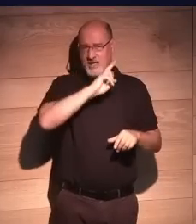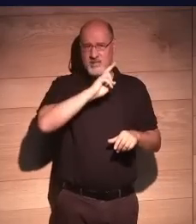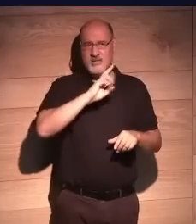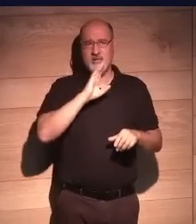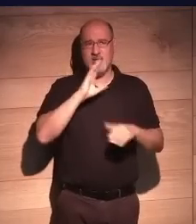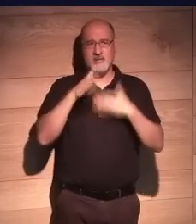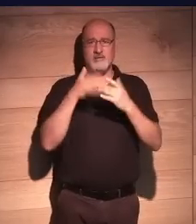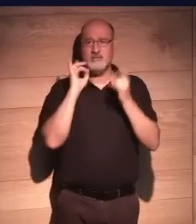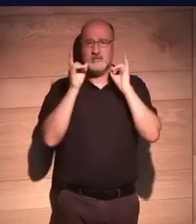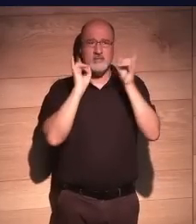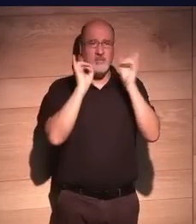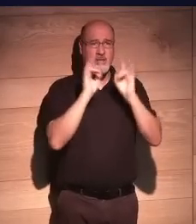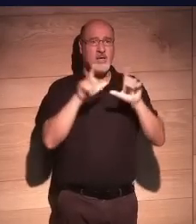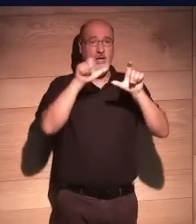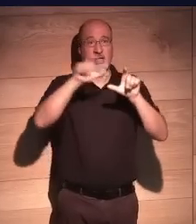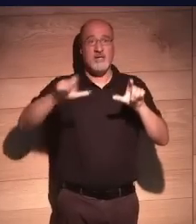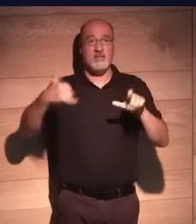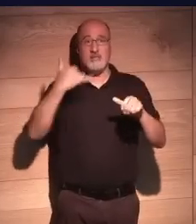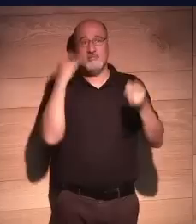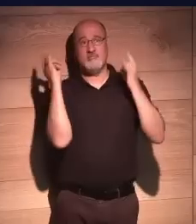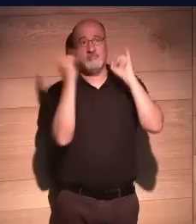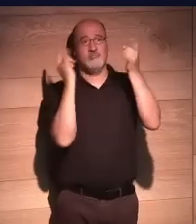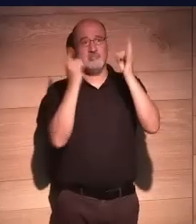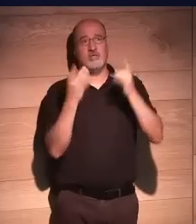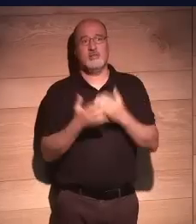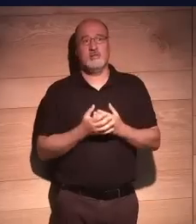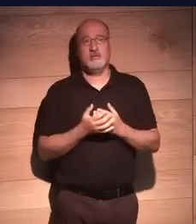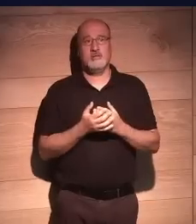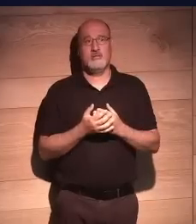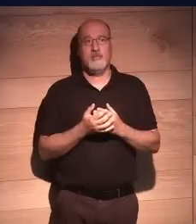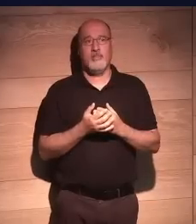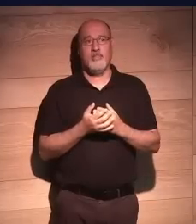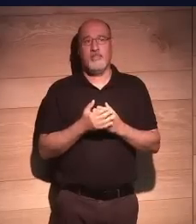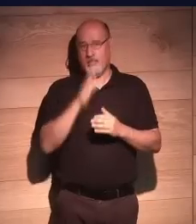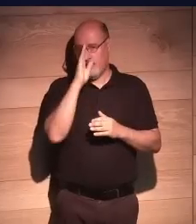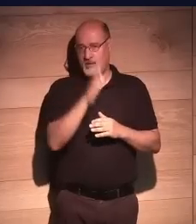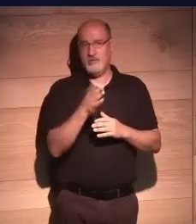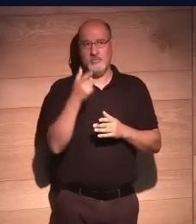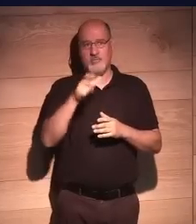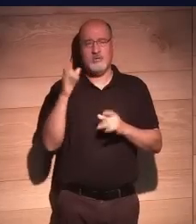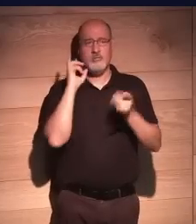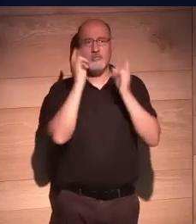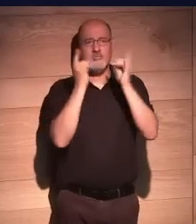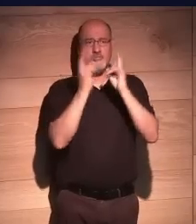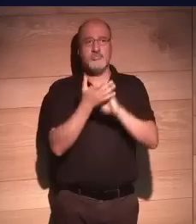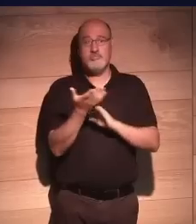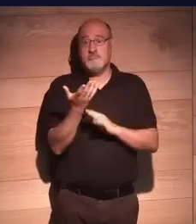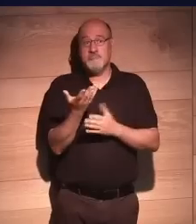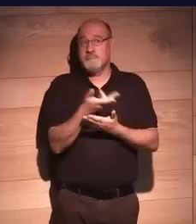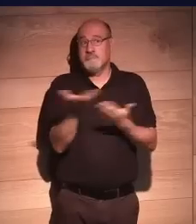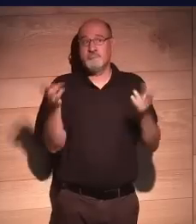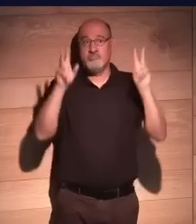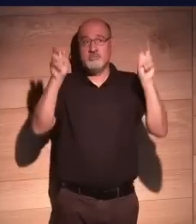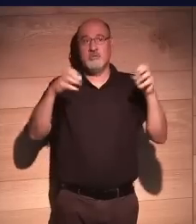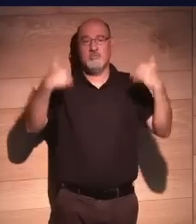era a base de llamadas de la gente y tal, y empezaron a llamar, creíamos que no iban a llamar nadie, era en directo, y el señor que hablaba, él solo